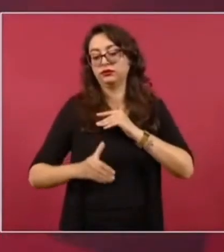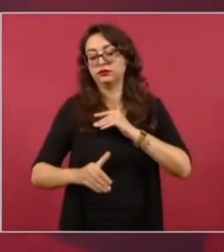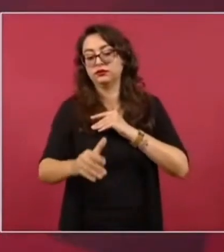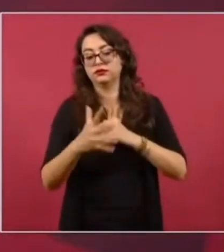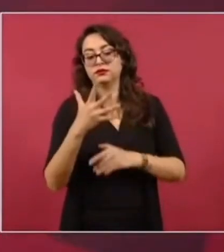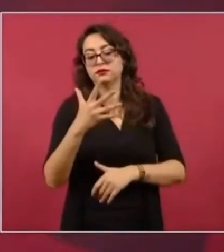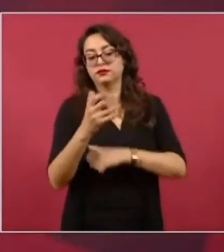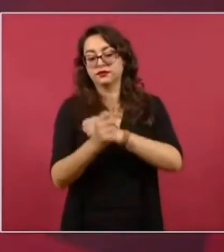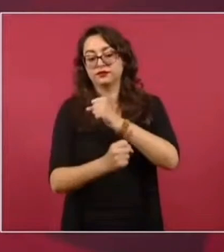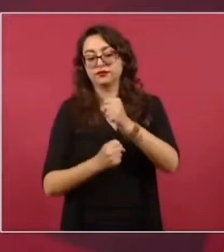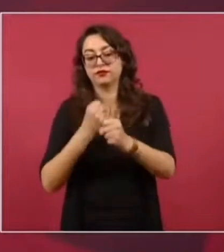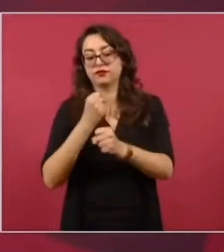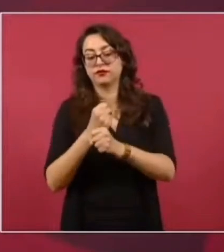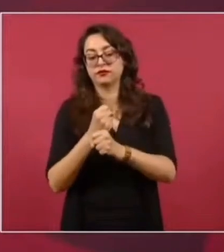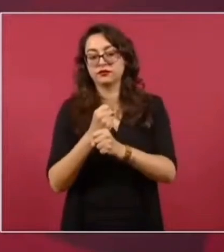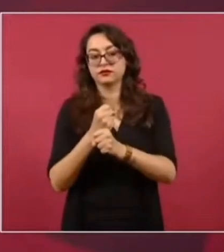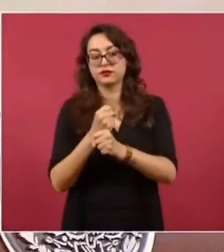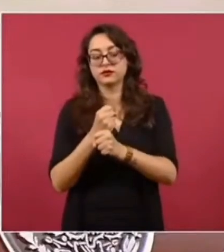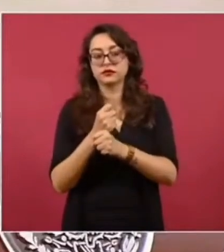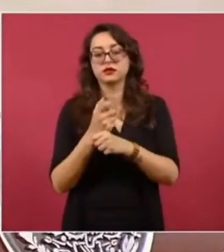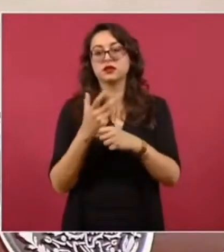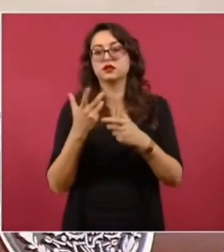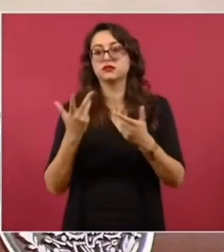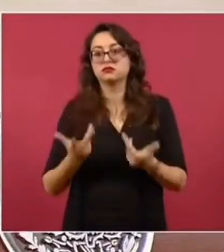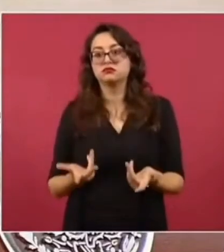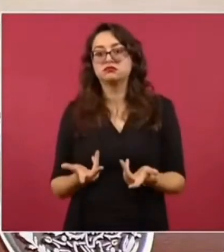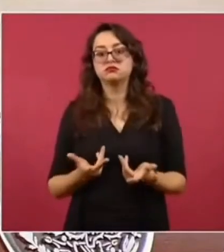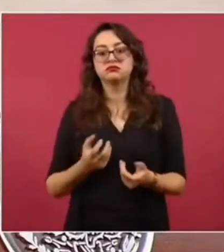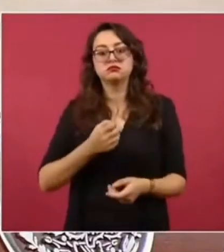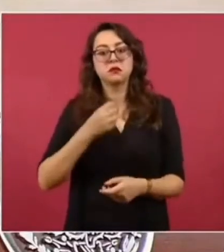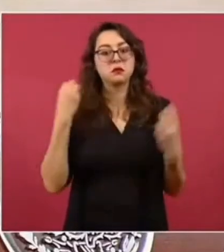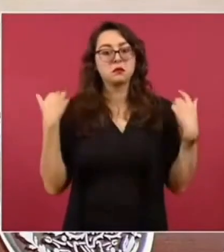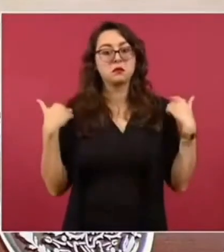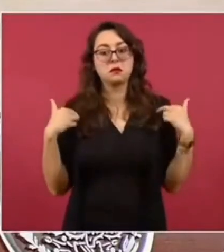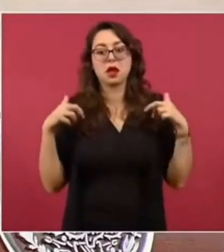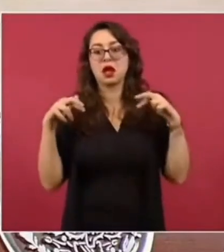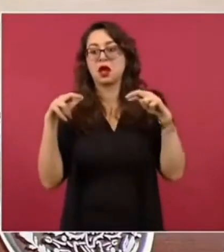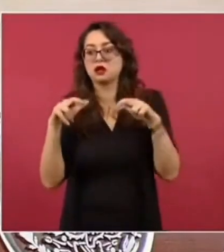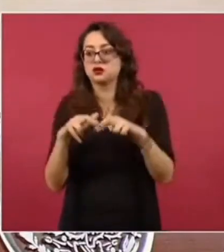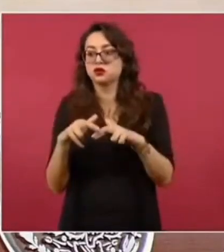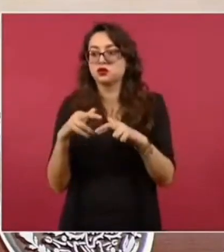se cerraron las escuelas, pero ya